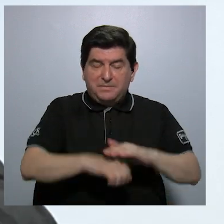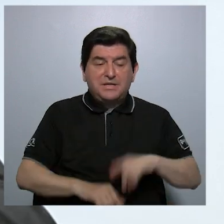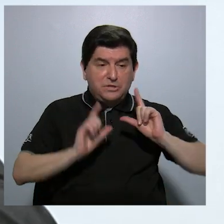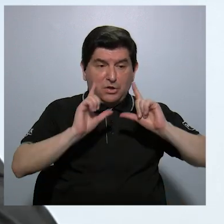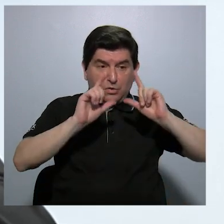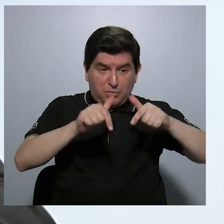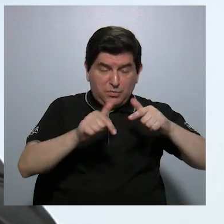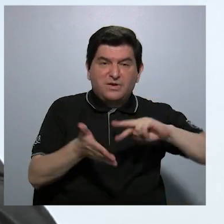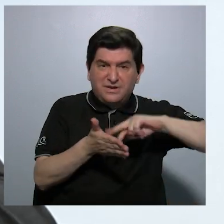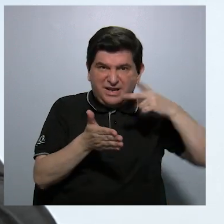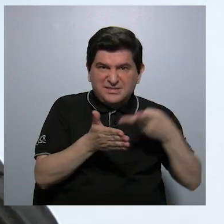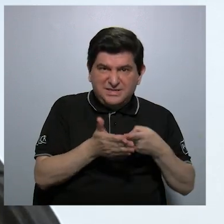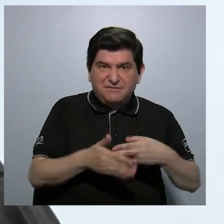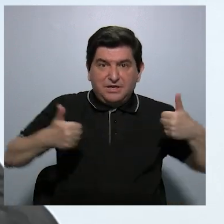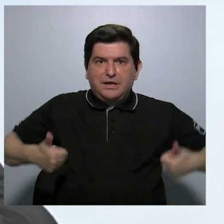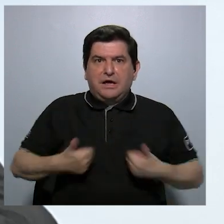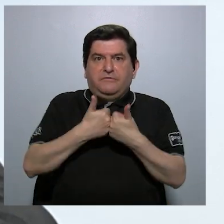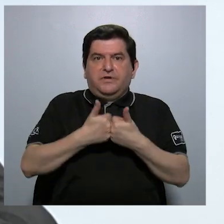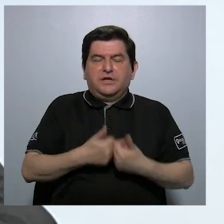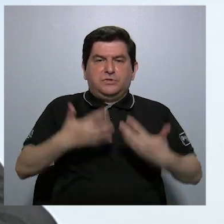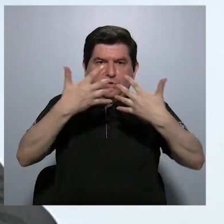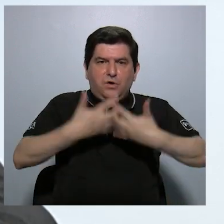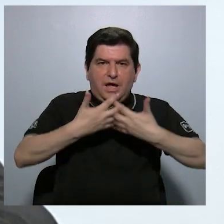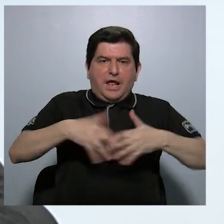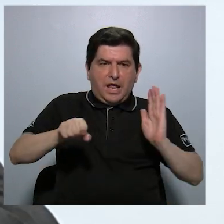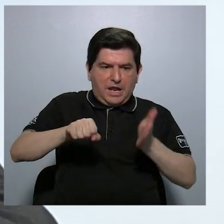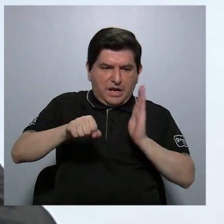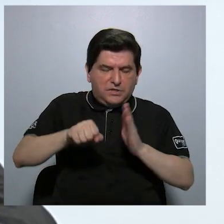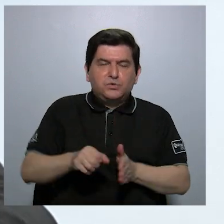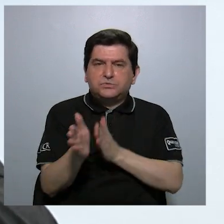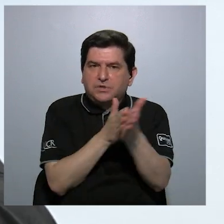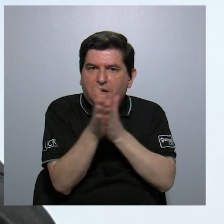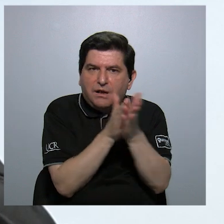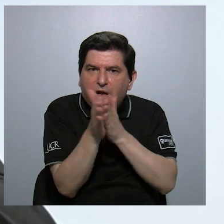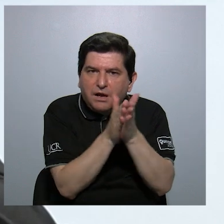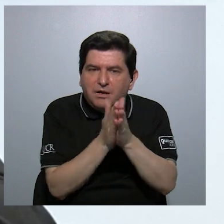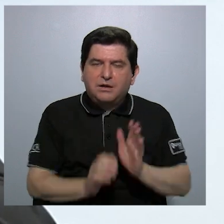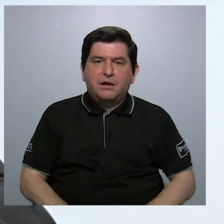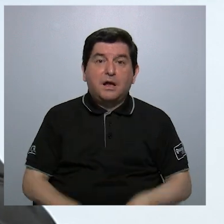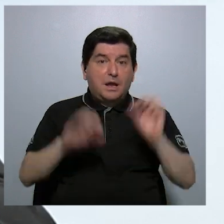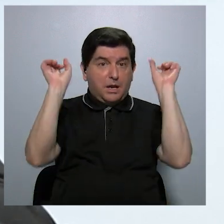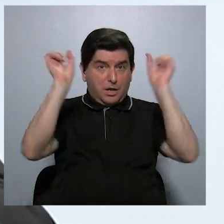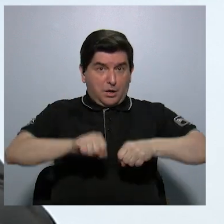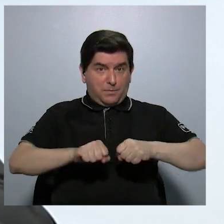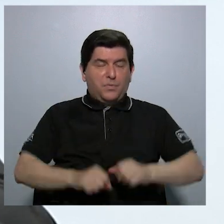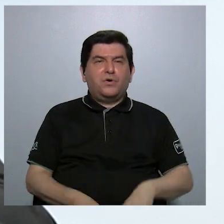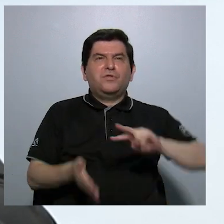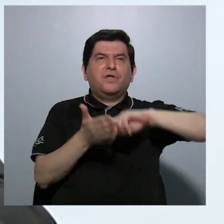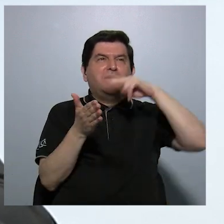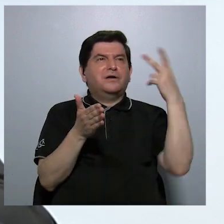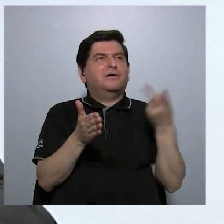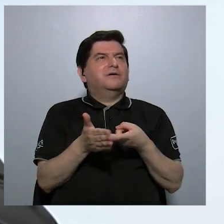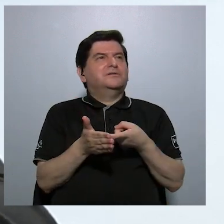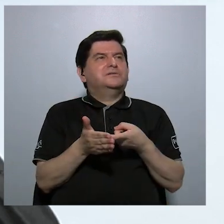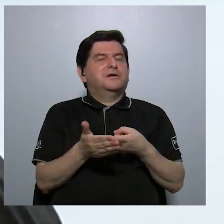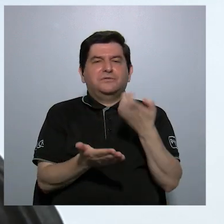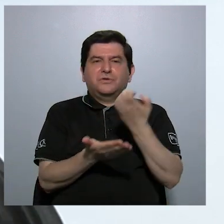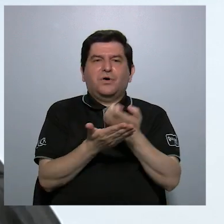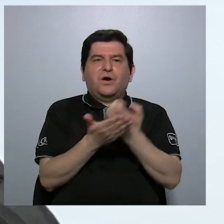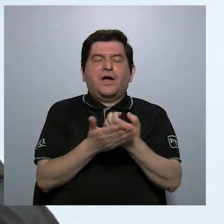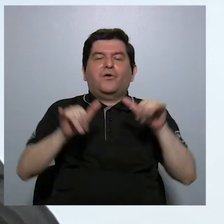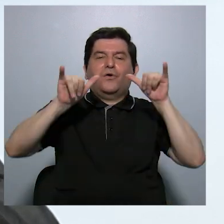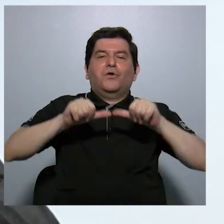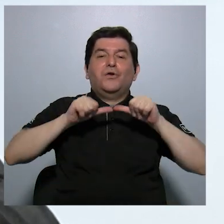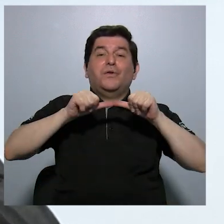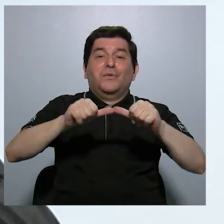este residuo, que viene a representar un reto a la industria piñera, poder sacarle provecho y hacer un concepto de